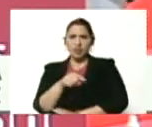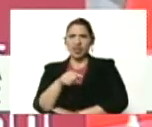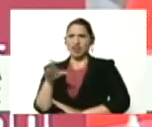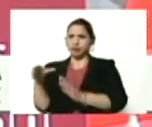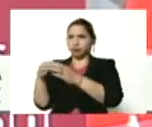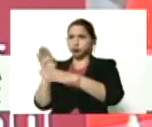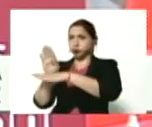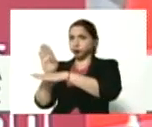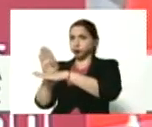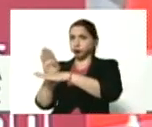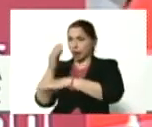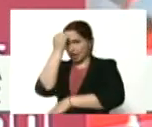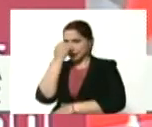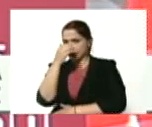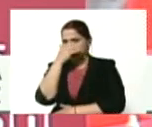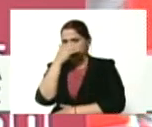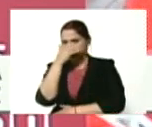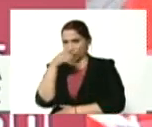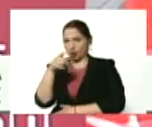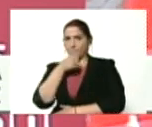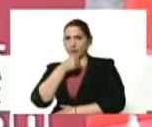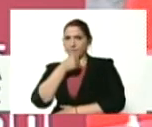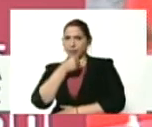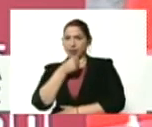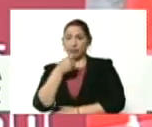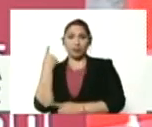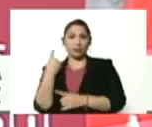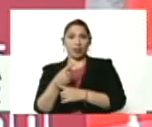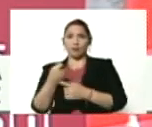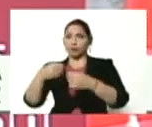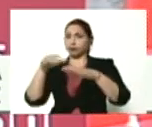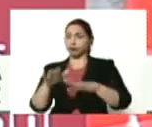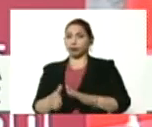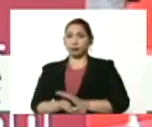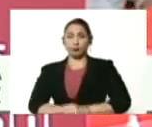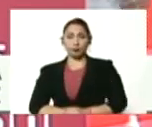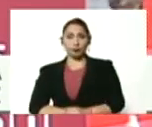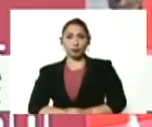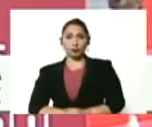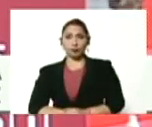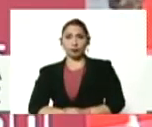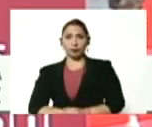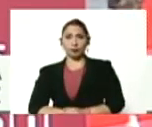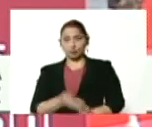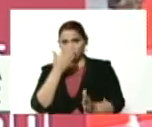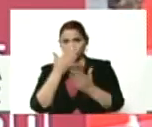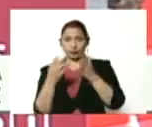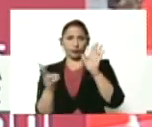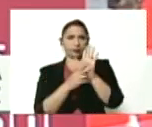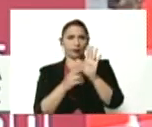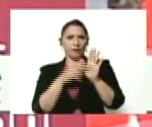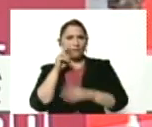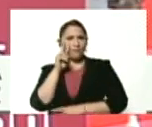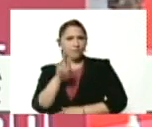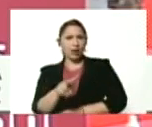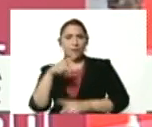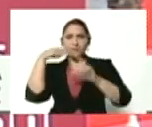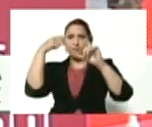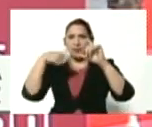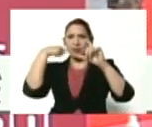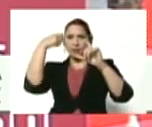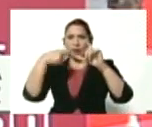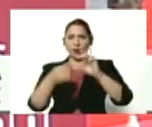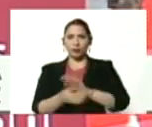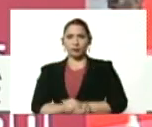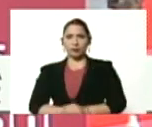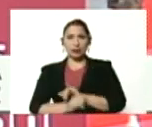pero hasta esos medios de comunicación han tenido que sucumbir ante la verdad. Vamos a ver el siguiente video, que